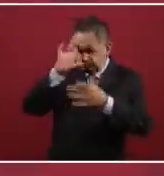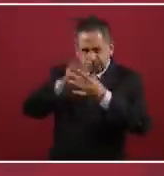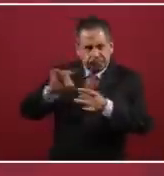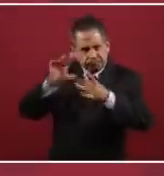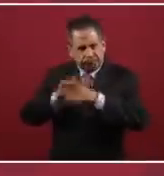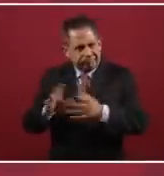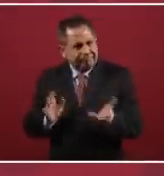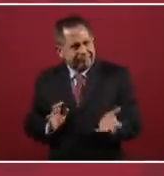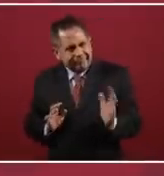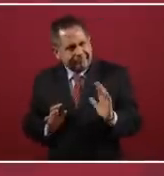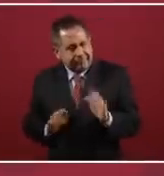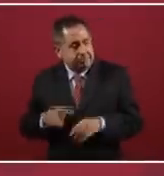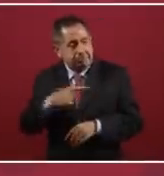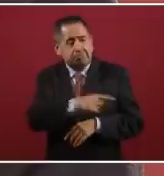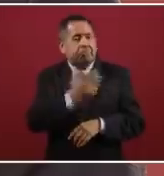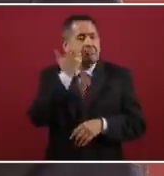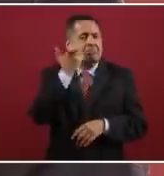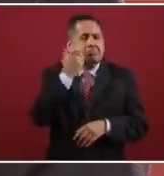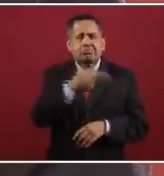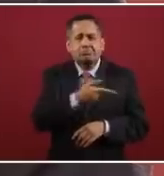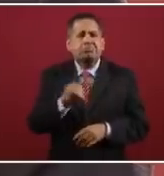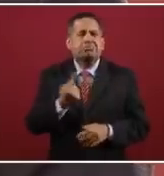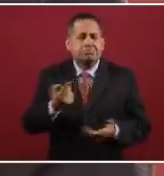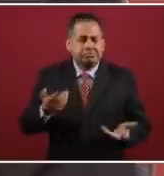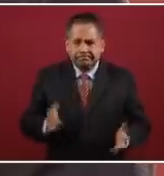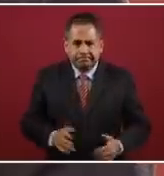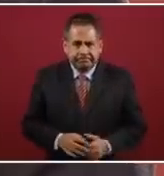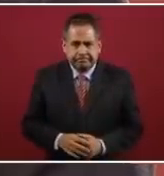concientizar, organizar,